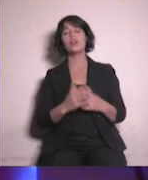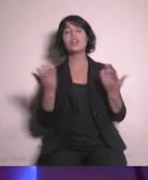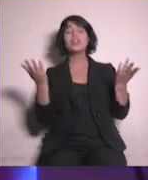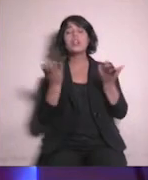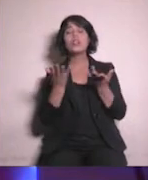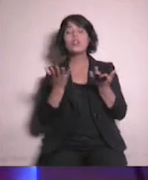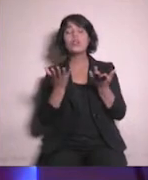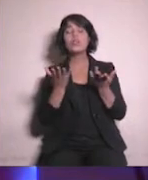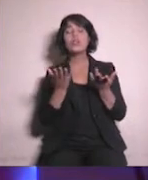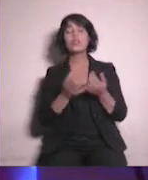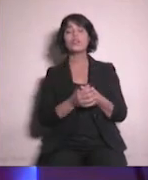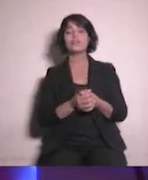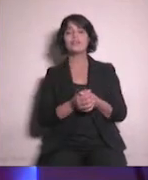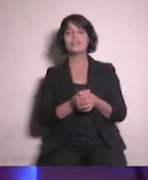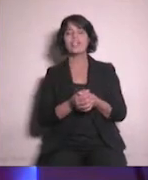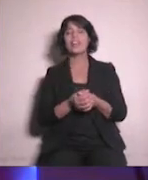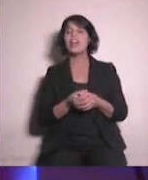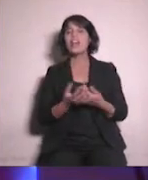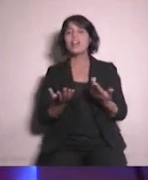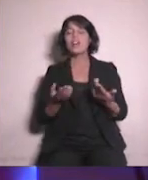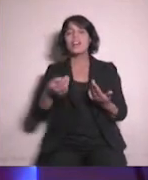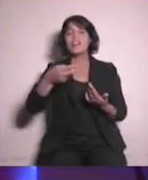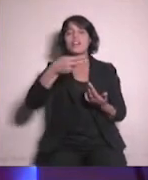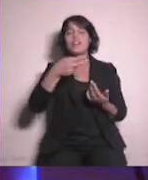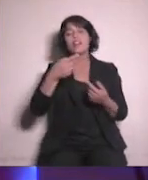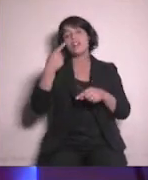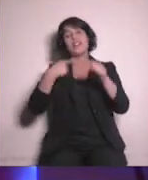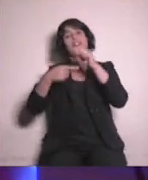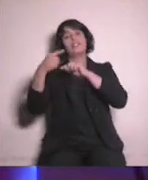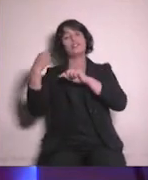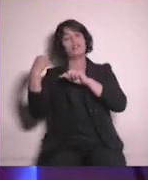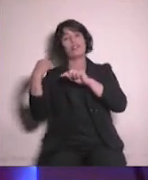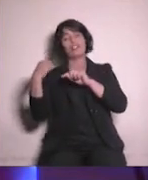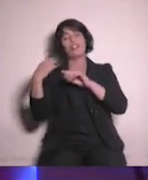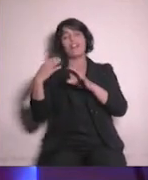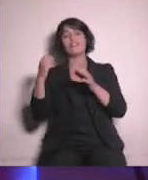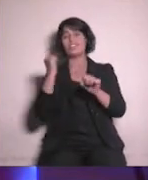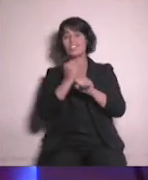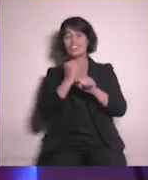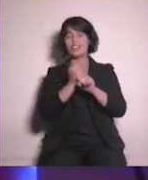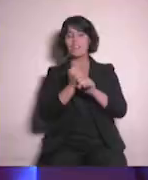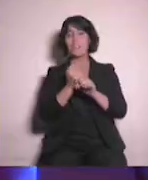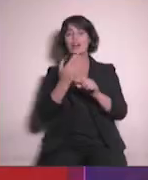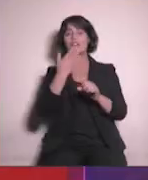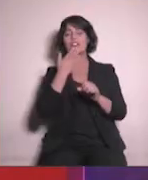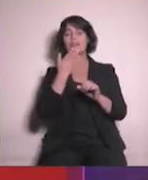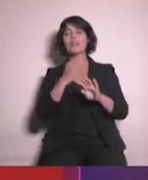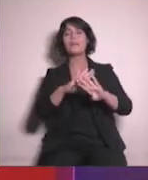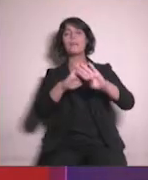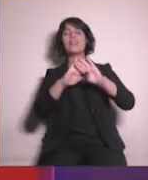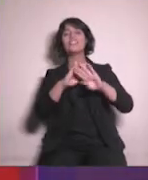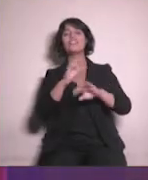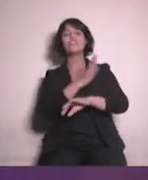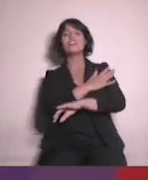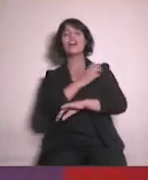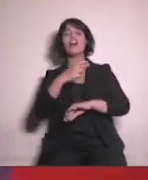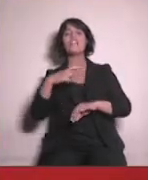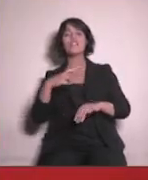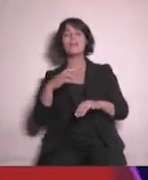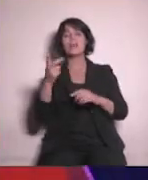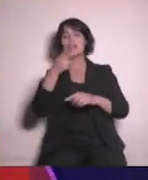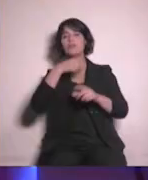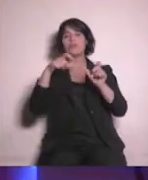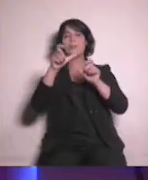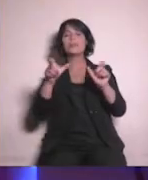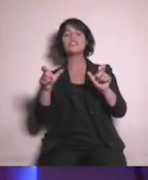cómo son la historia laboral y la historia previsional de nuestros